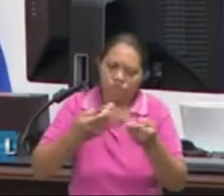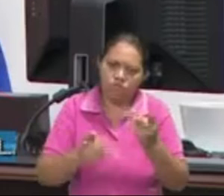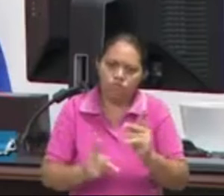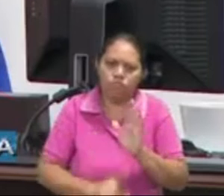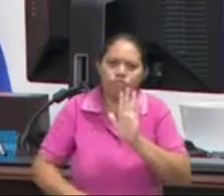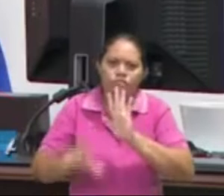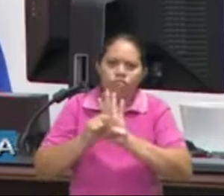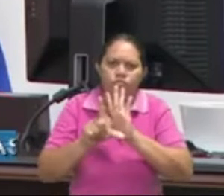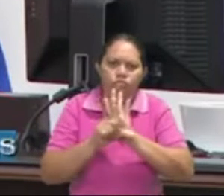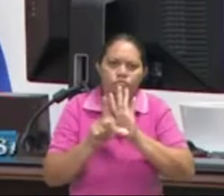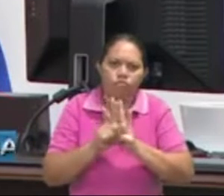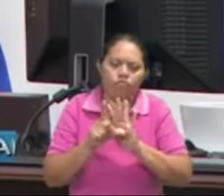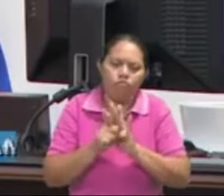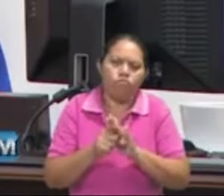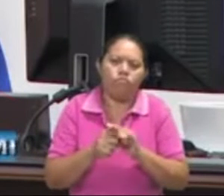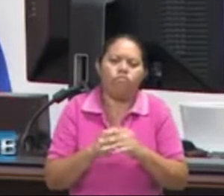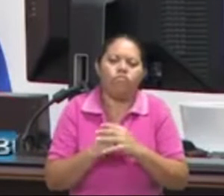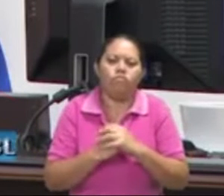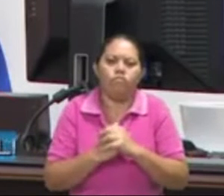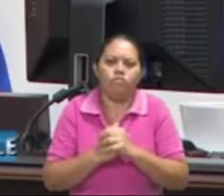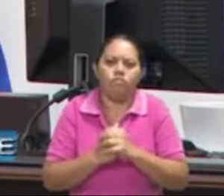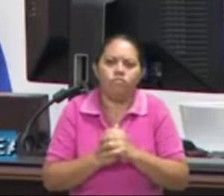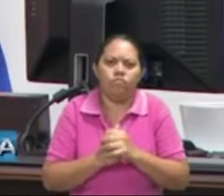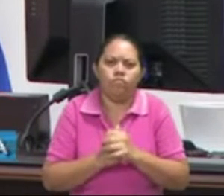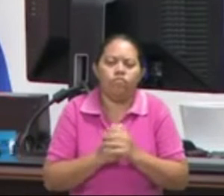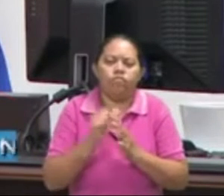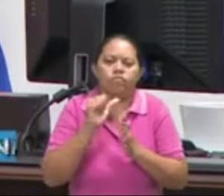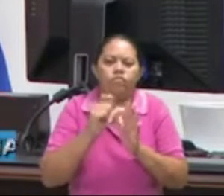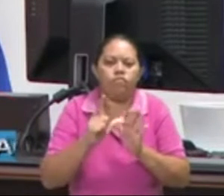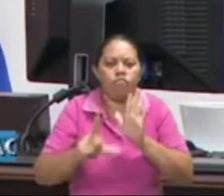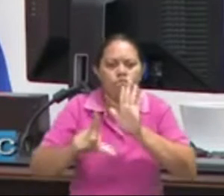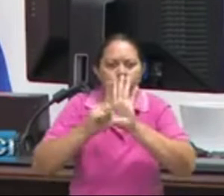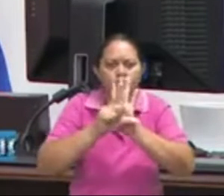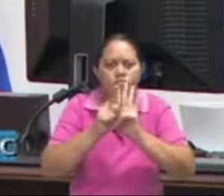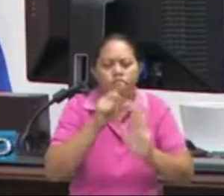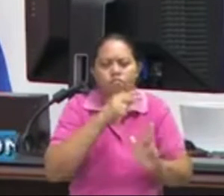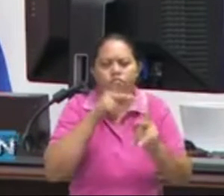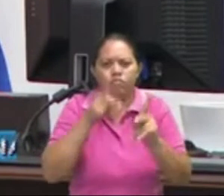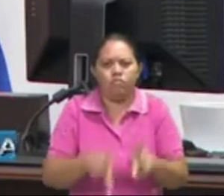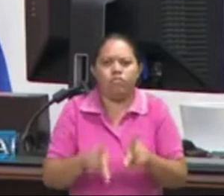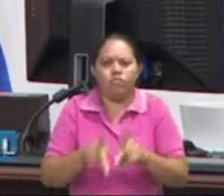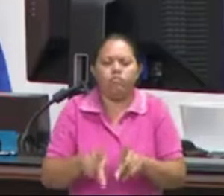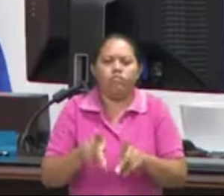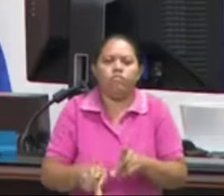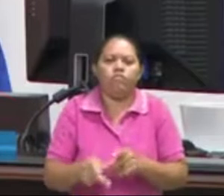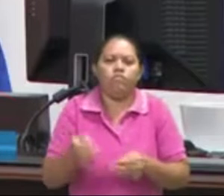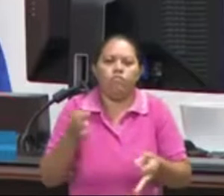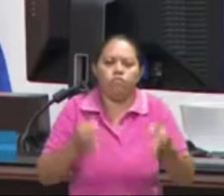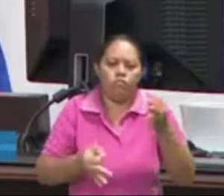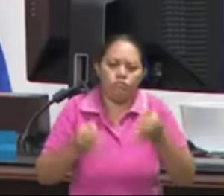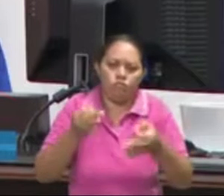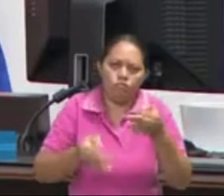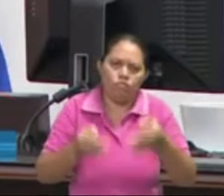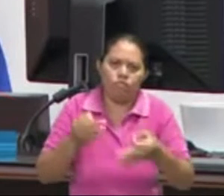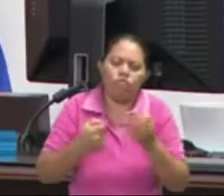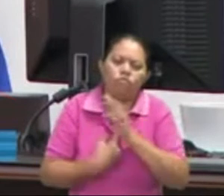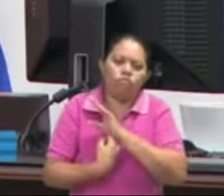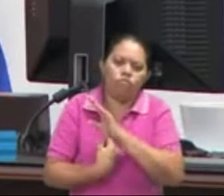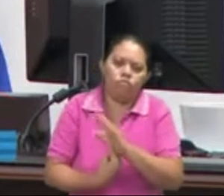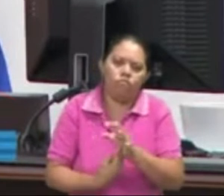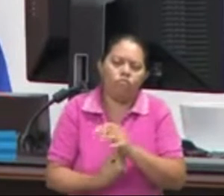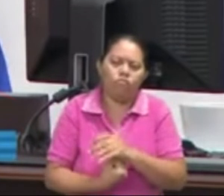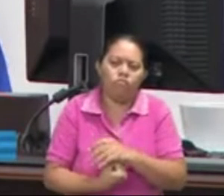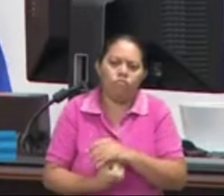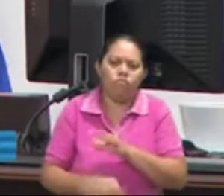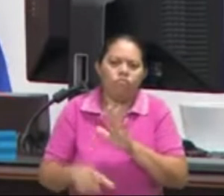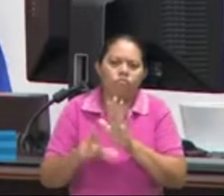en la ley número 147, ley general sobre personas jurídicas sin fines de lucro, y